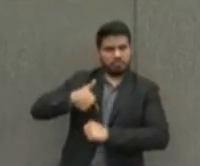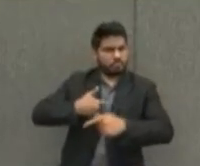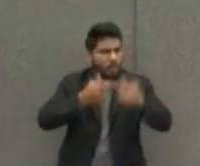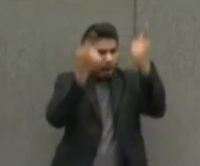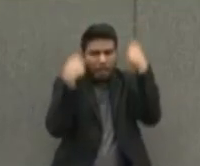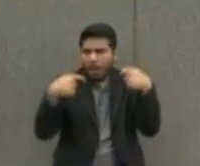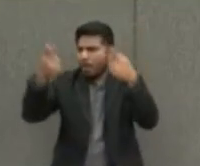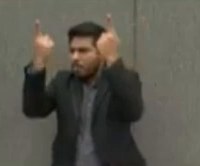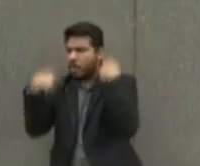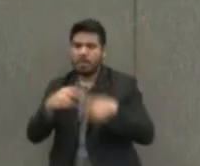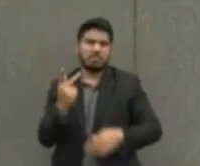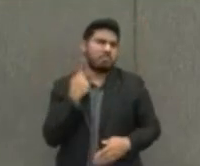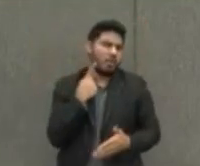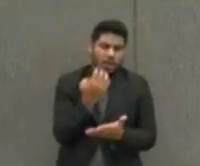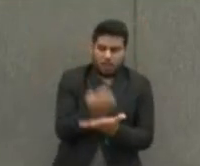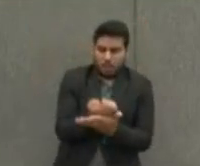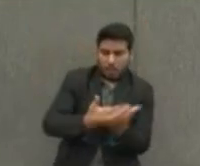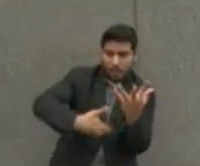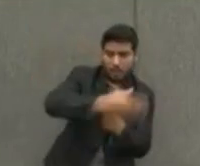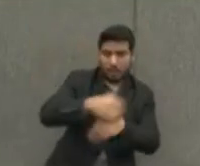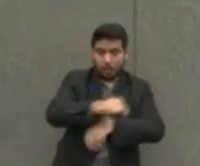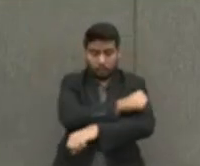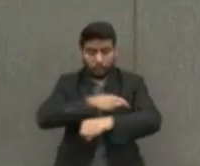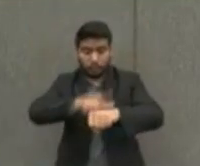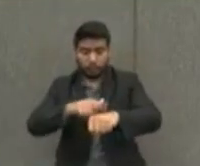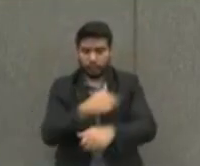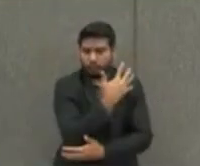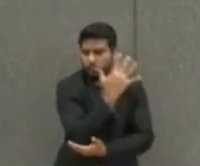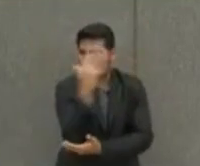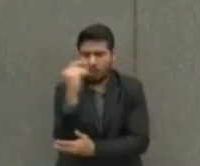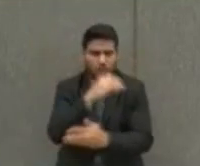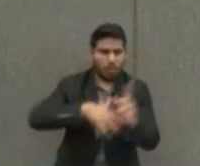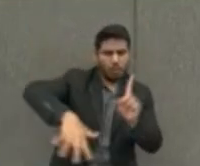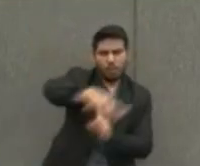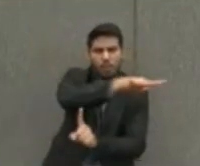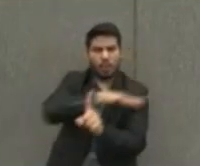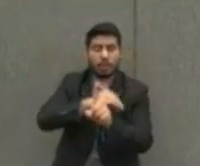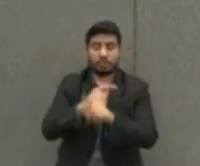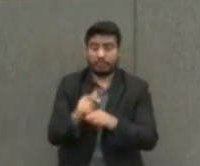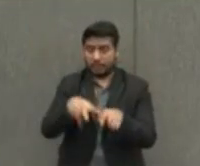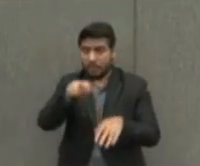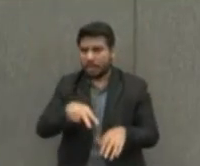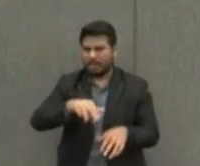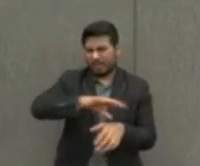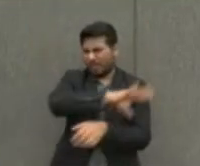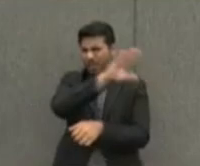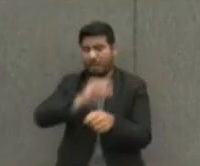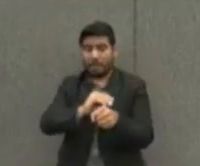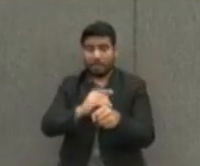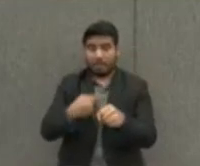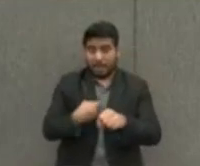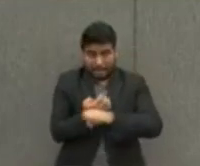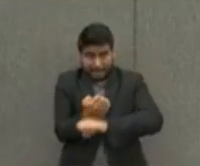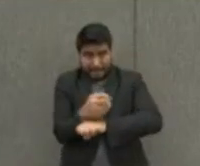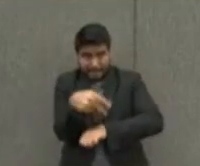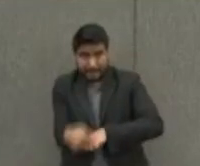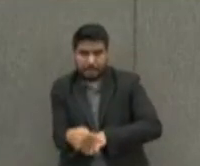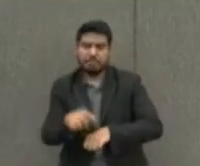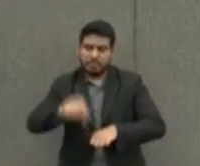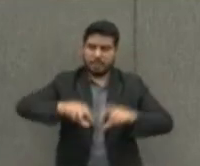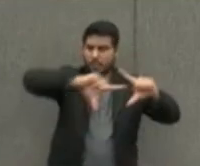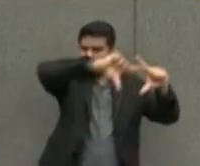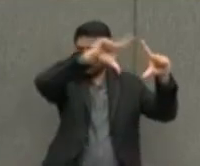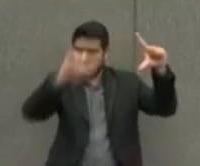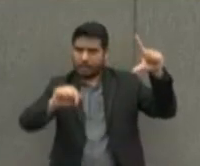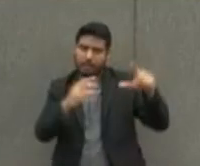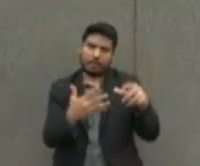económica social y ambiental de nuestro estado y de nuestro país hablar de las mujeres